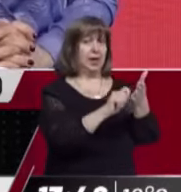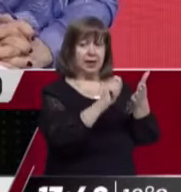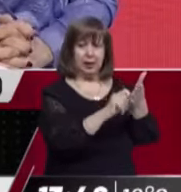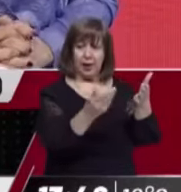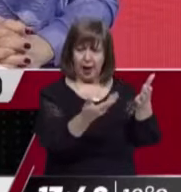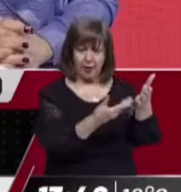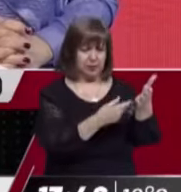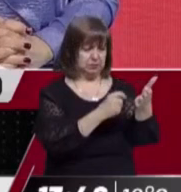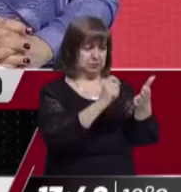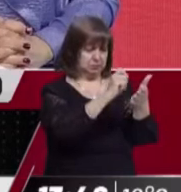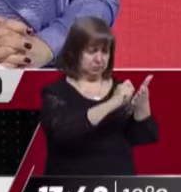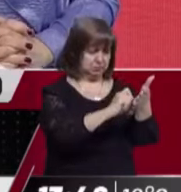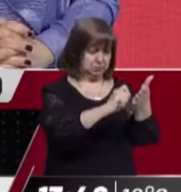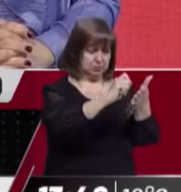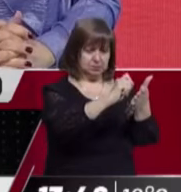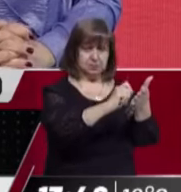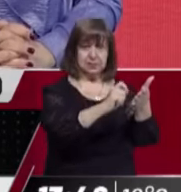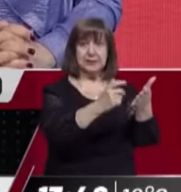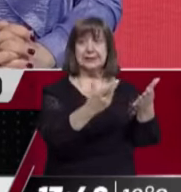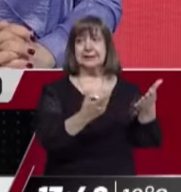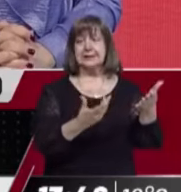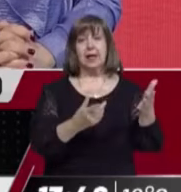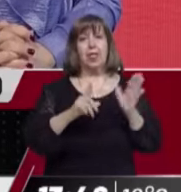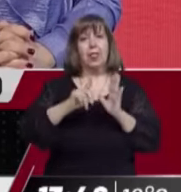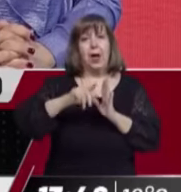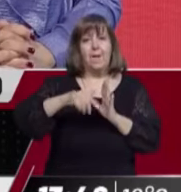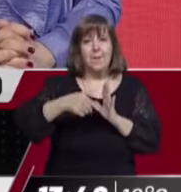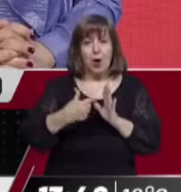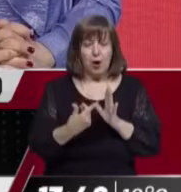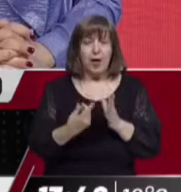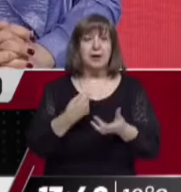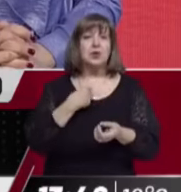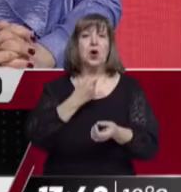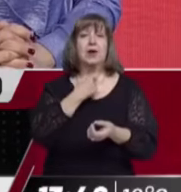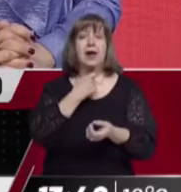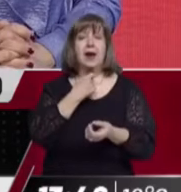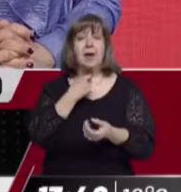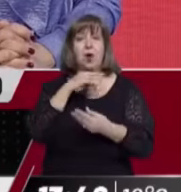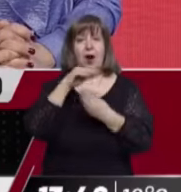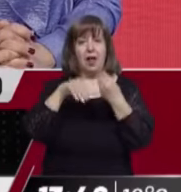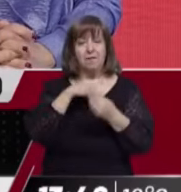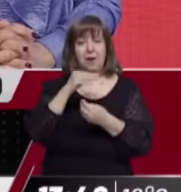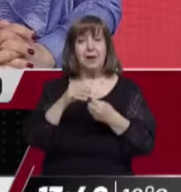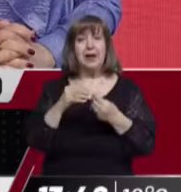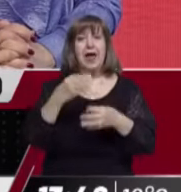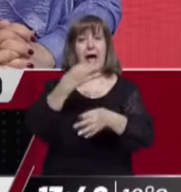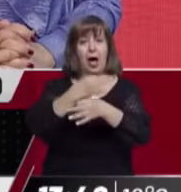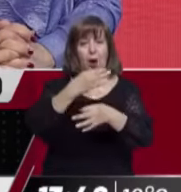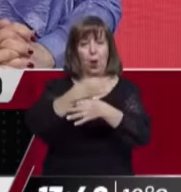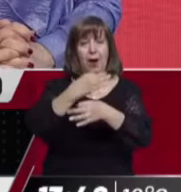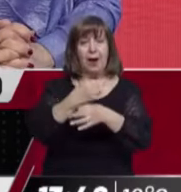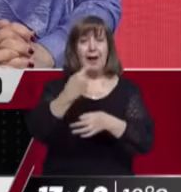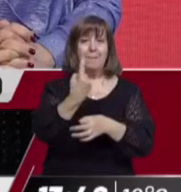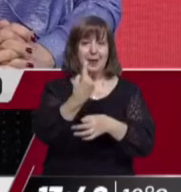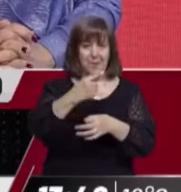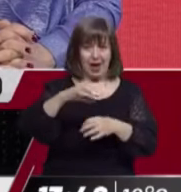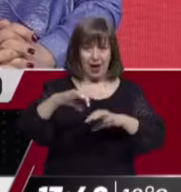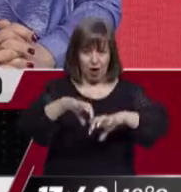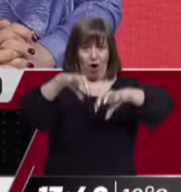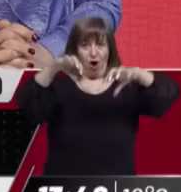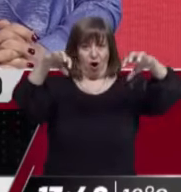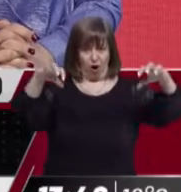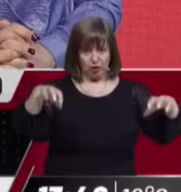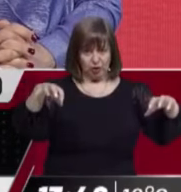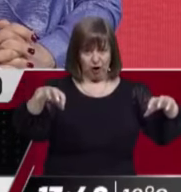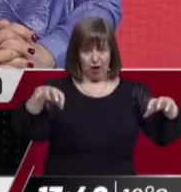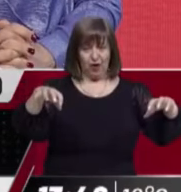pedido que tienen para esta comunidad en general y a ver qué posibilidades hay de abrir esto. Aclararles que también los chicos tienen dificultades,